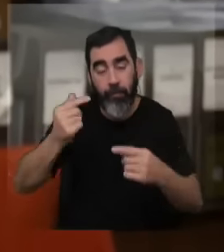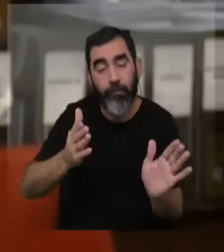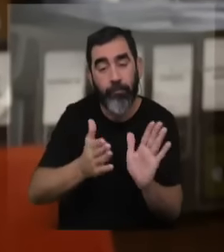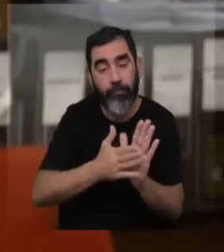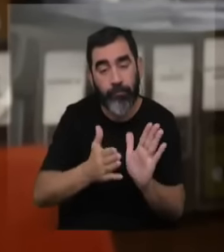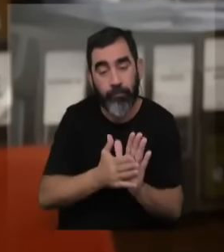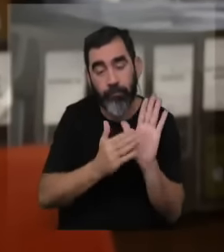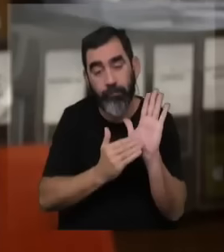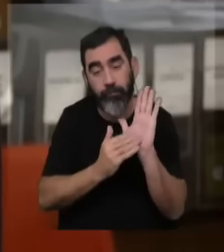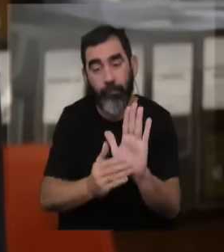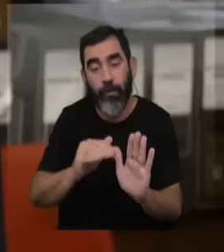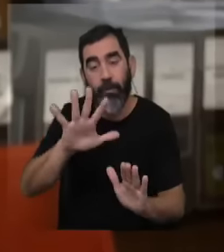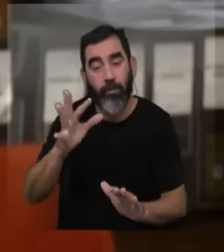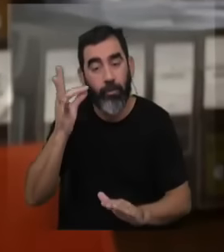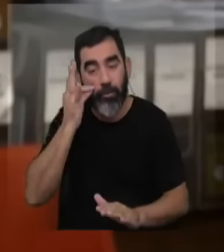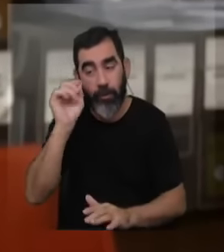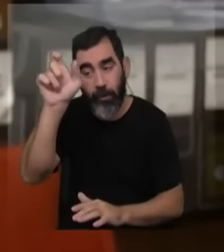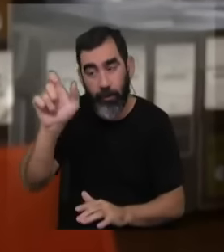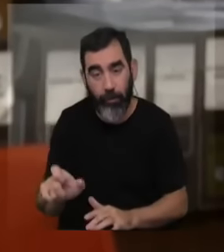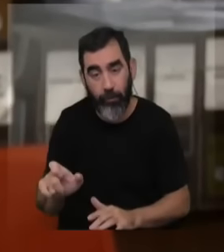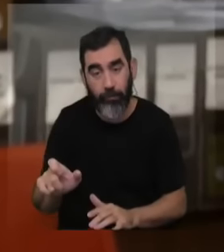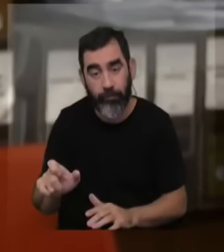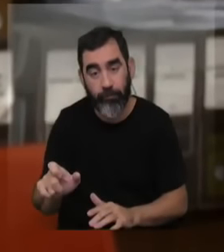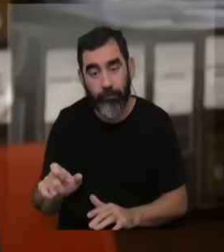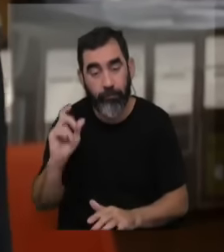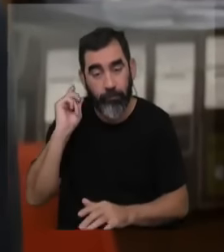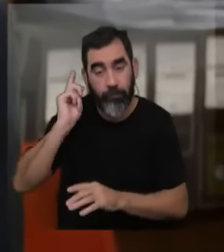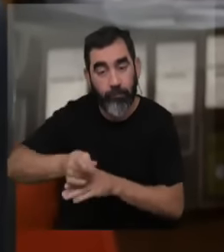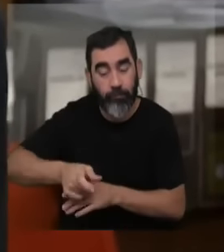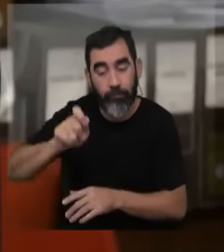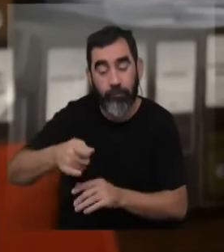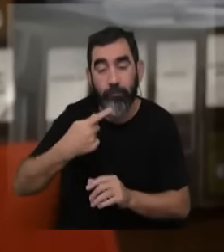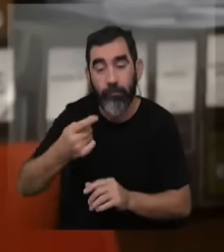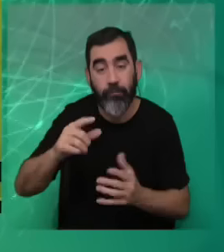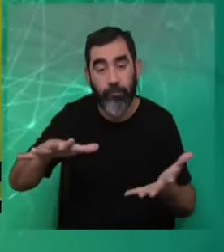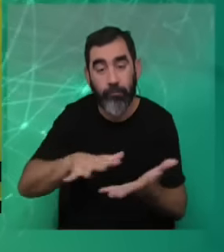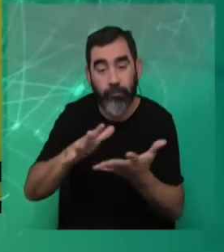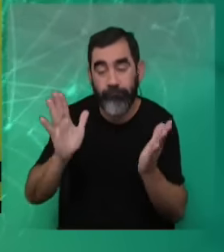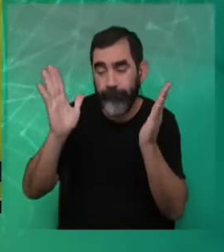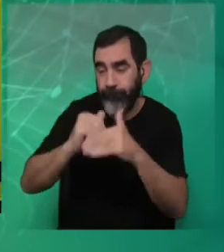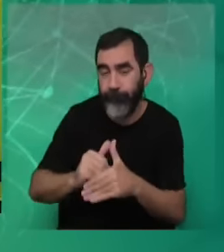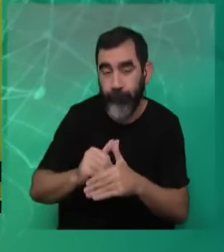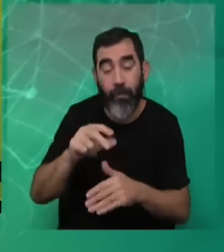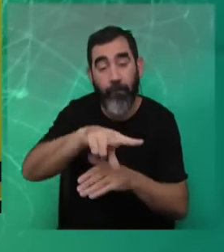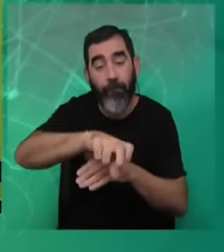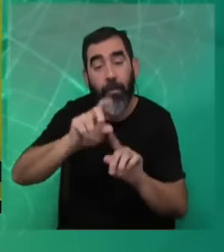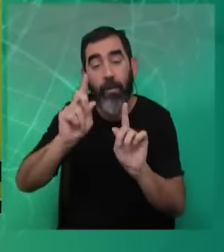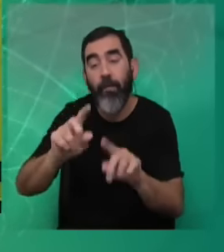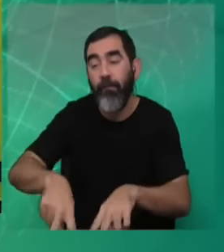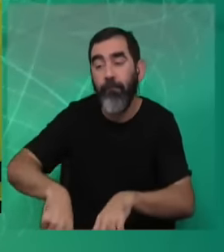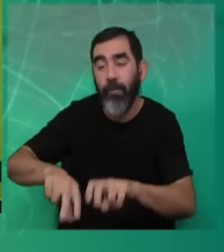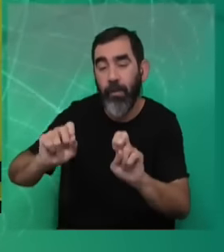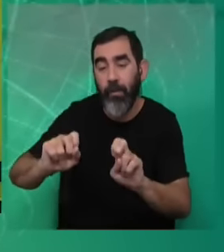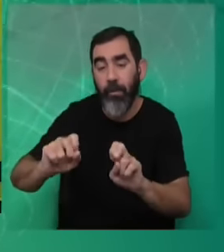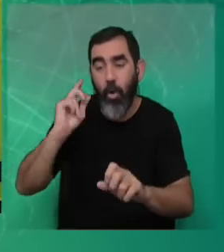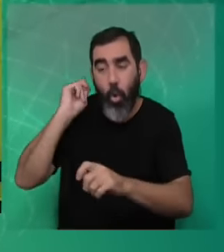habíamos presentado cinco testigos diligenciados básicamente la resolución judicial dice que la situación es insostenible que el fiscal tiene que investigar lo